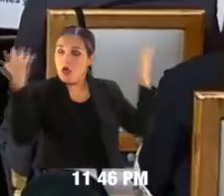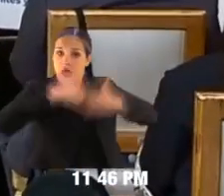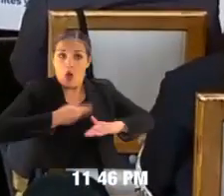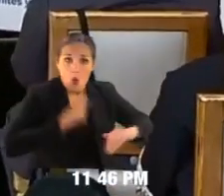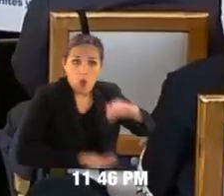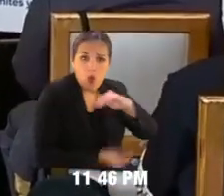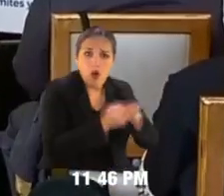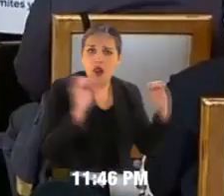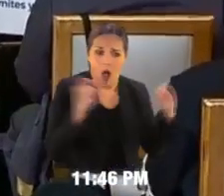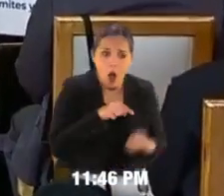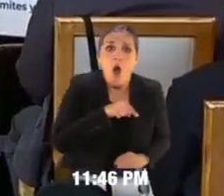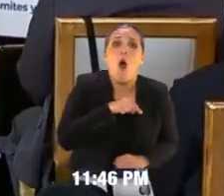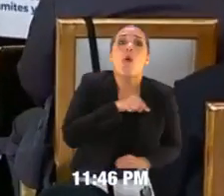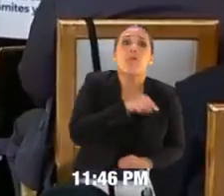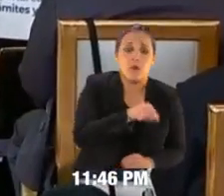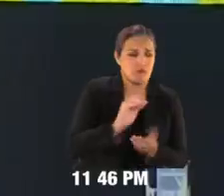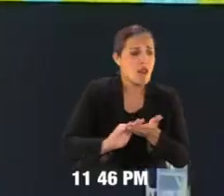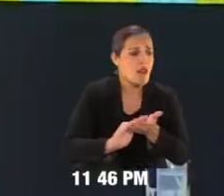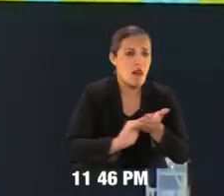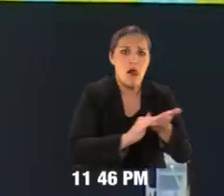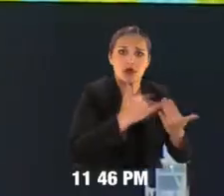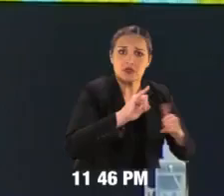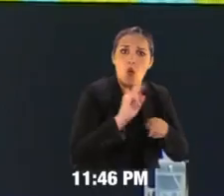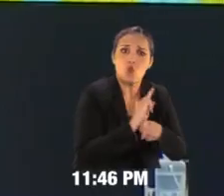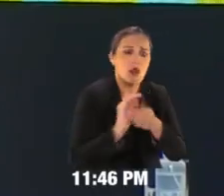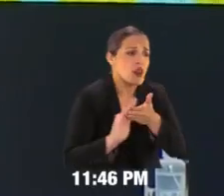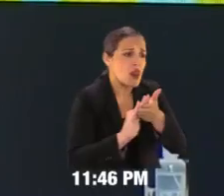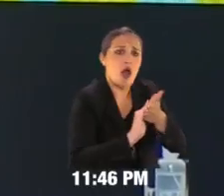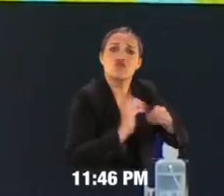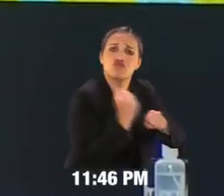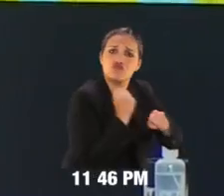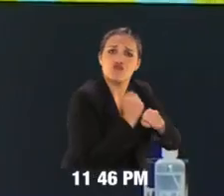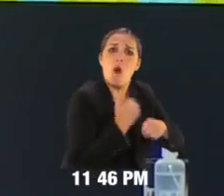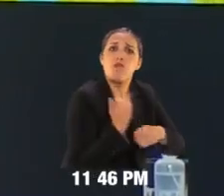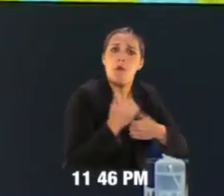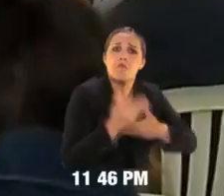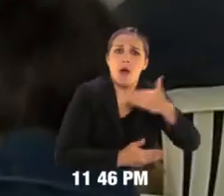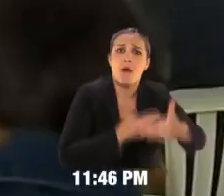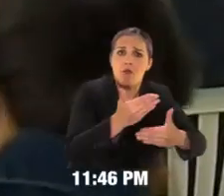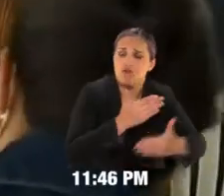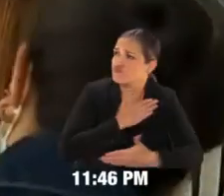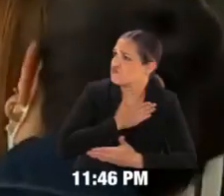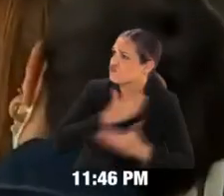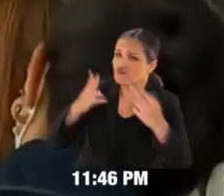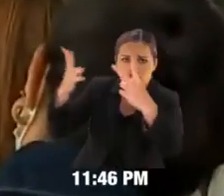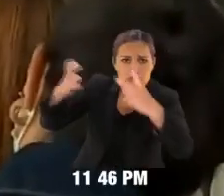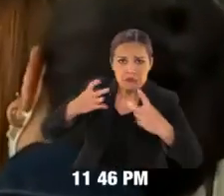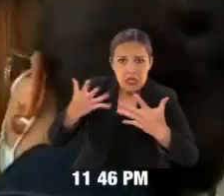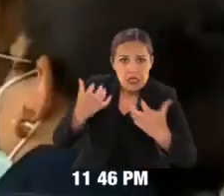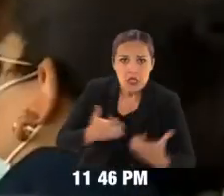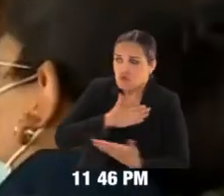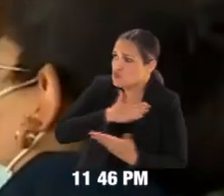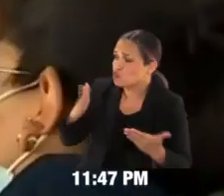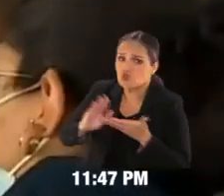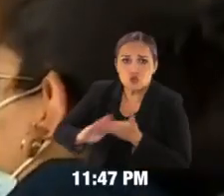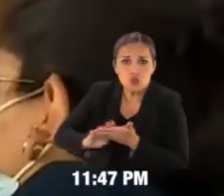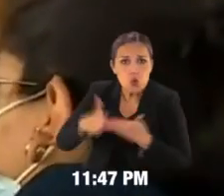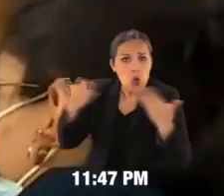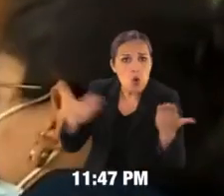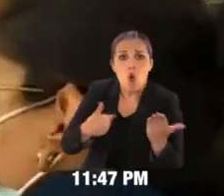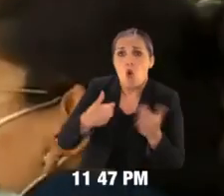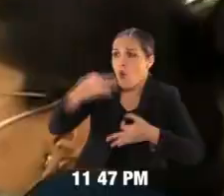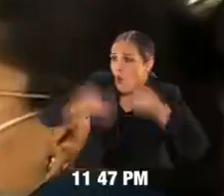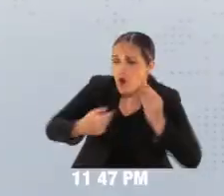del contrato de la instalación de puntos digitales en zonas rurales. Anuncia que facilitará todas las alternativas y herramientas jurídicas